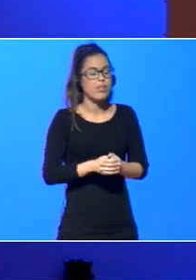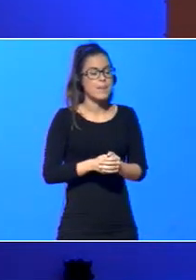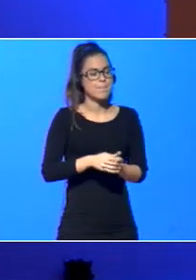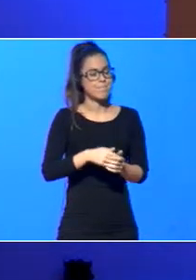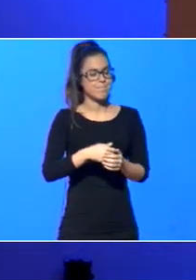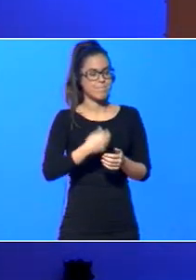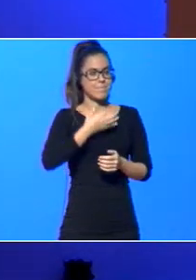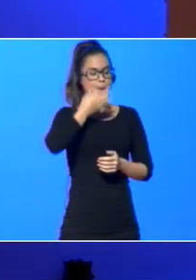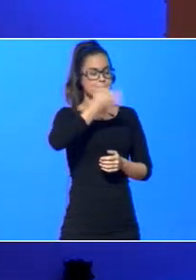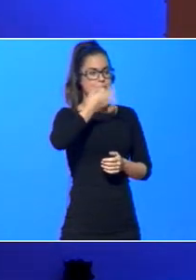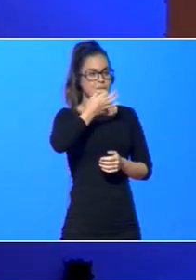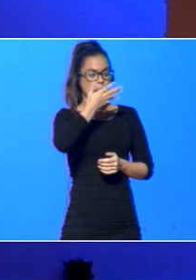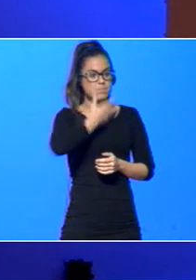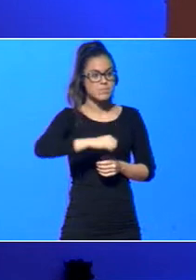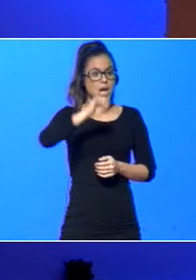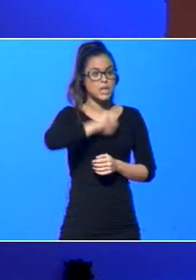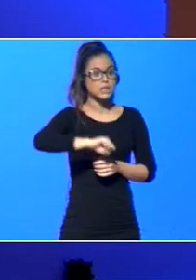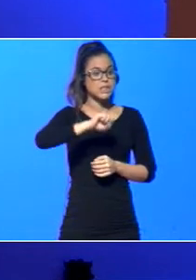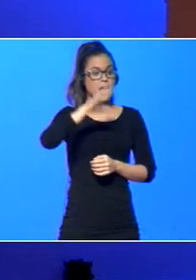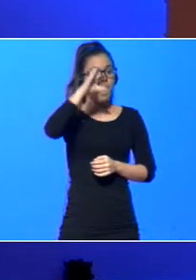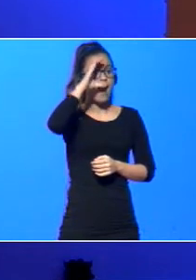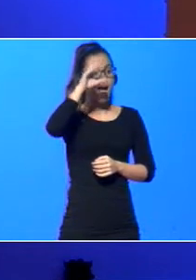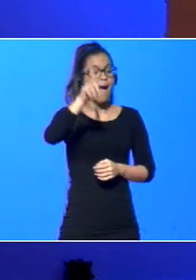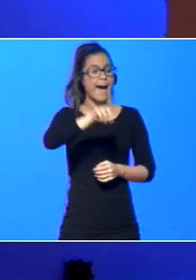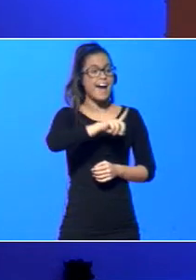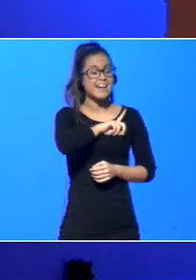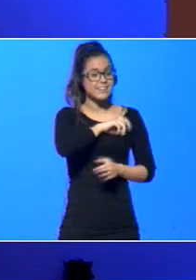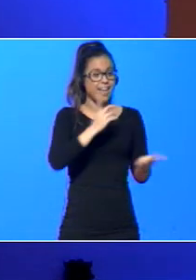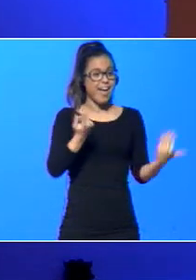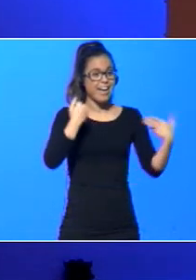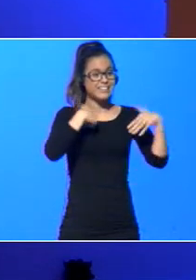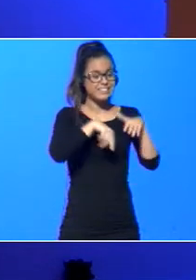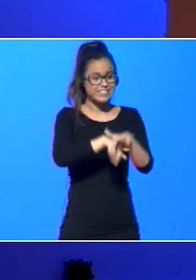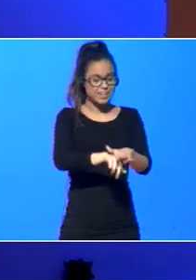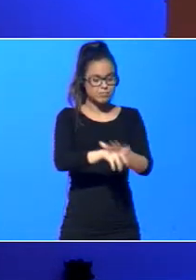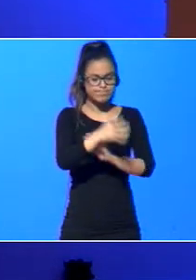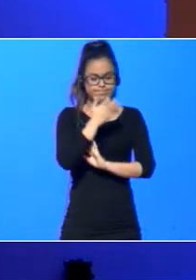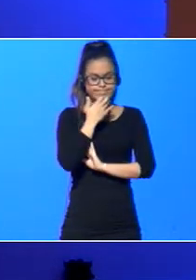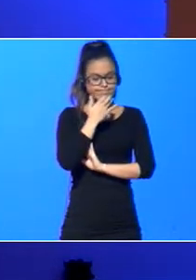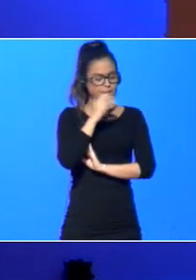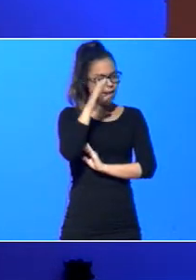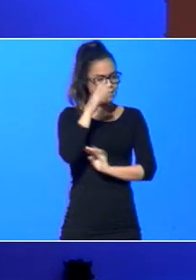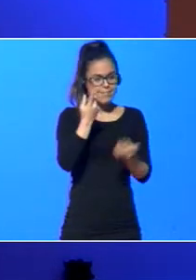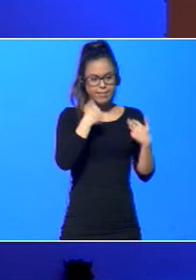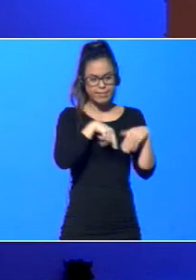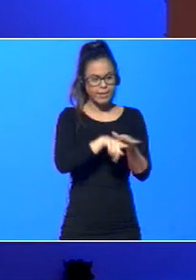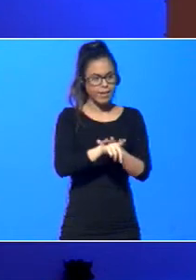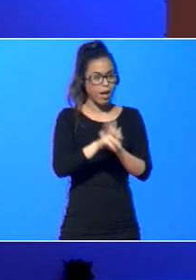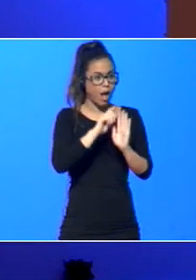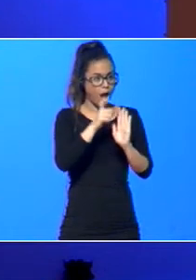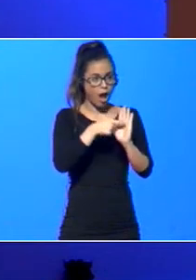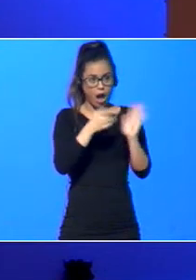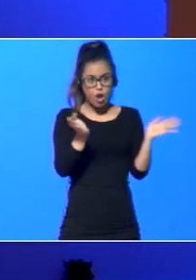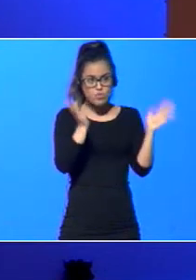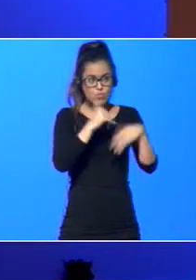abertzelan bideratzen dugun, arreta integrala. Arreta ez bada integrala, bakoitza doa bere